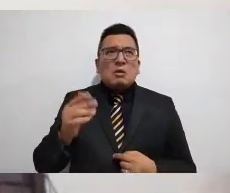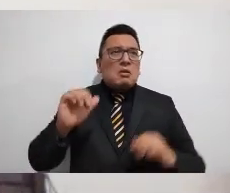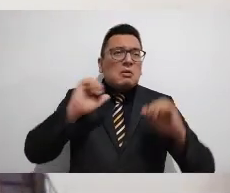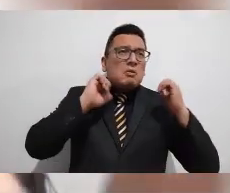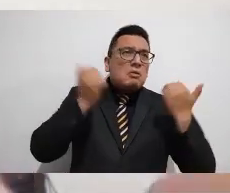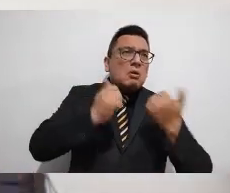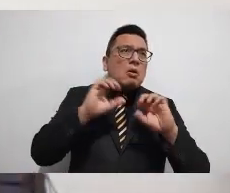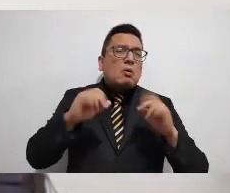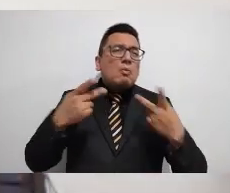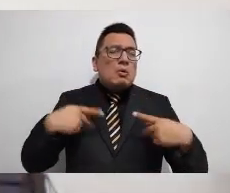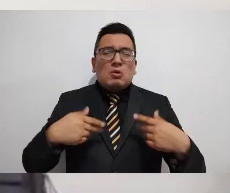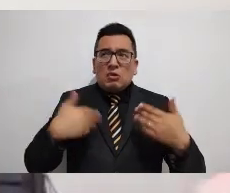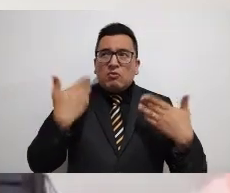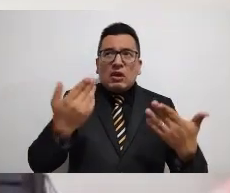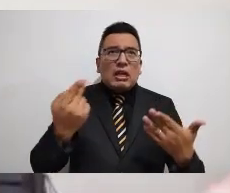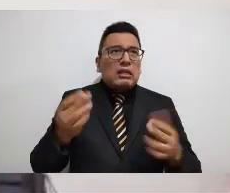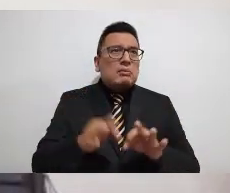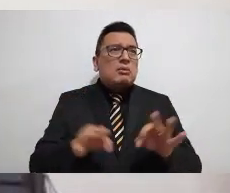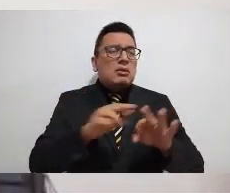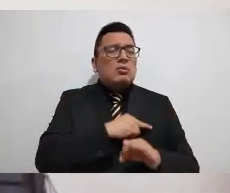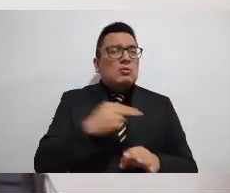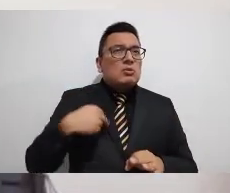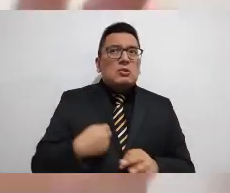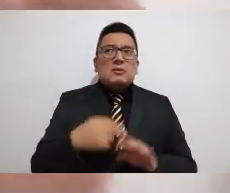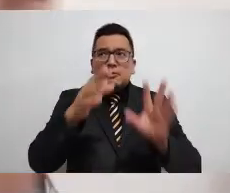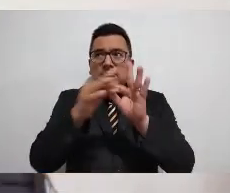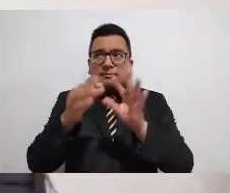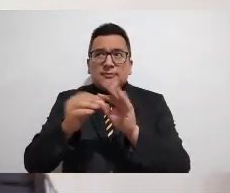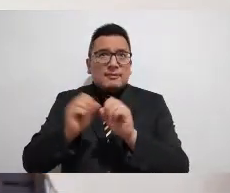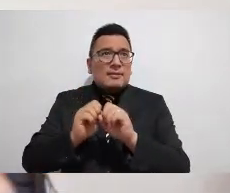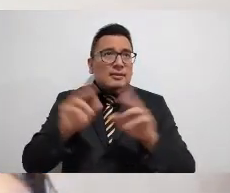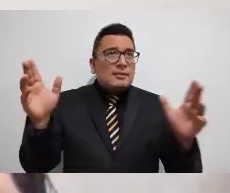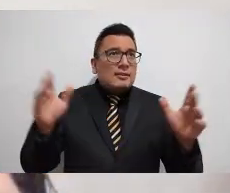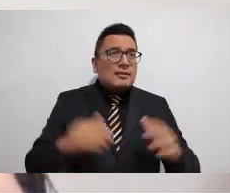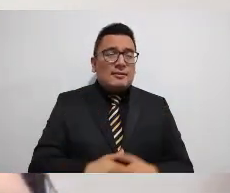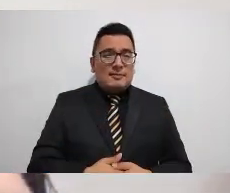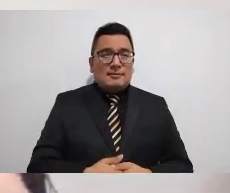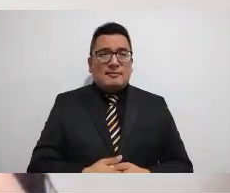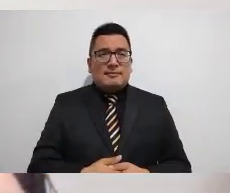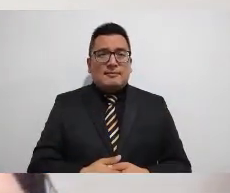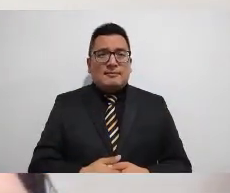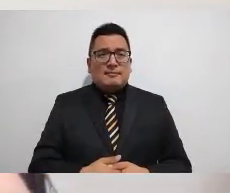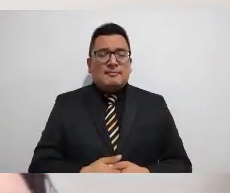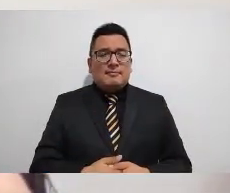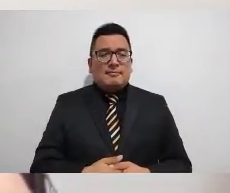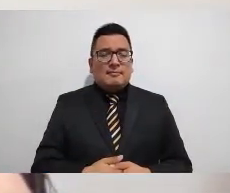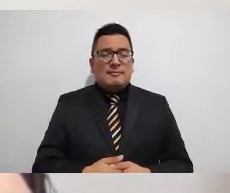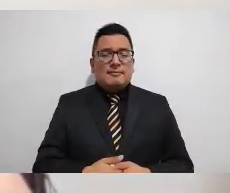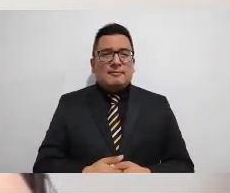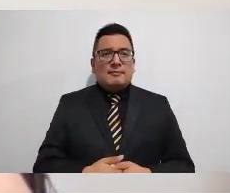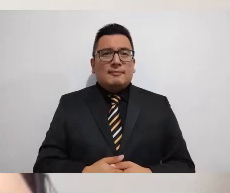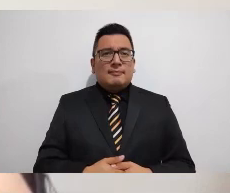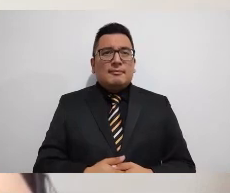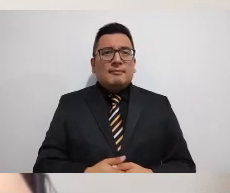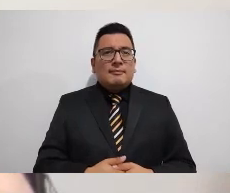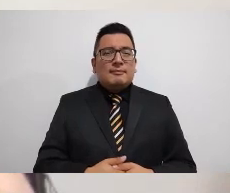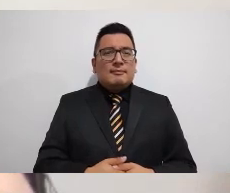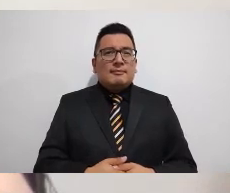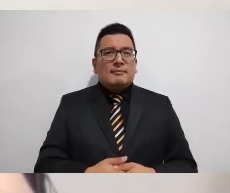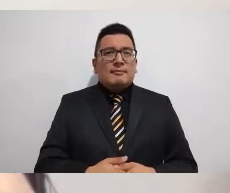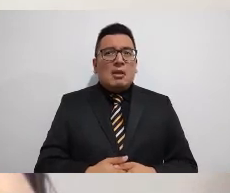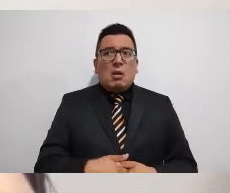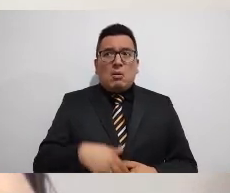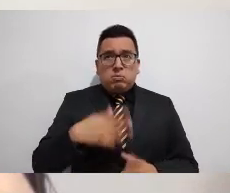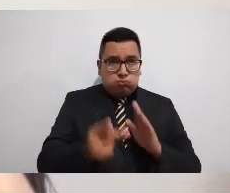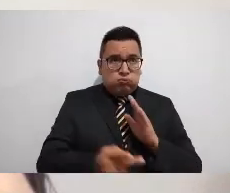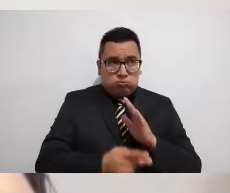porque nadie hubiese dicho absolutamente nada de estos, los llamados, entre comillas, falsos trans, ¿no? Entonces, no se ha